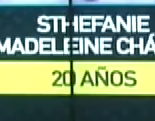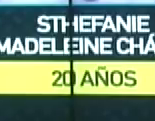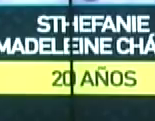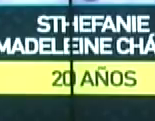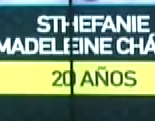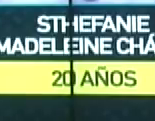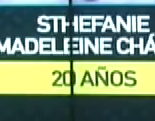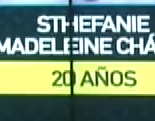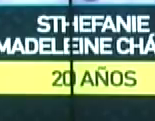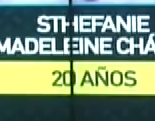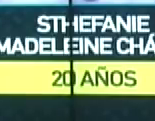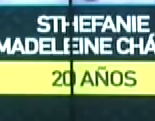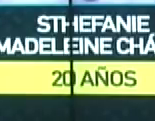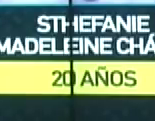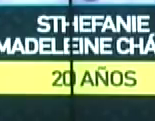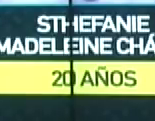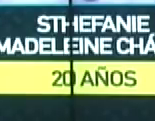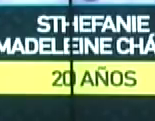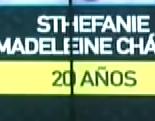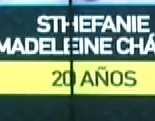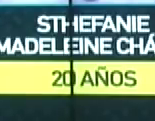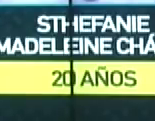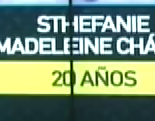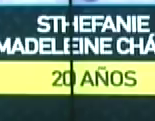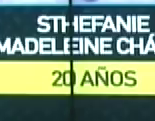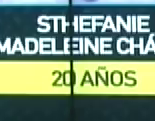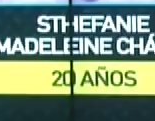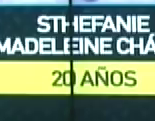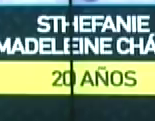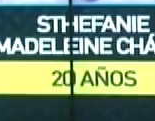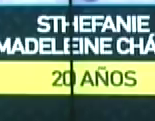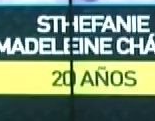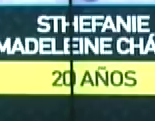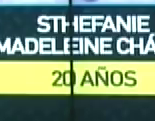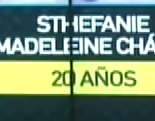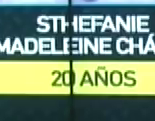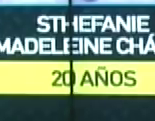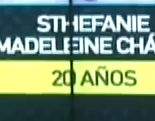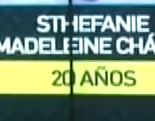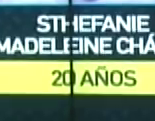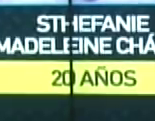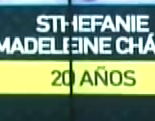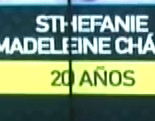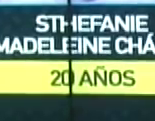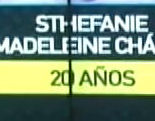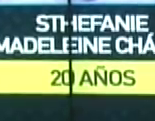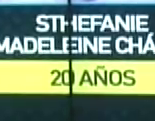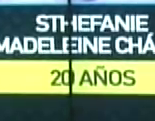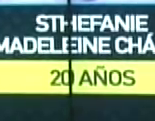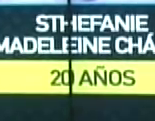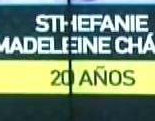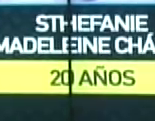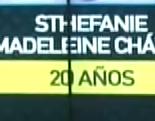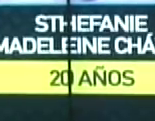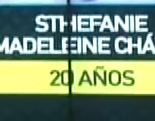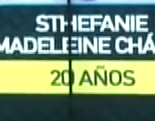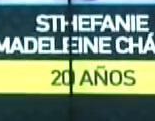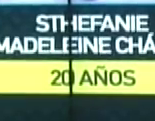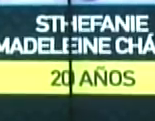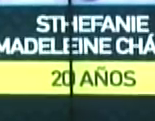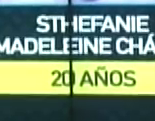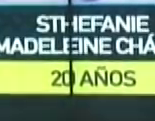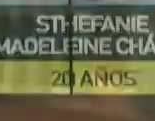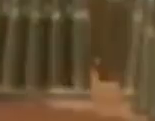Stephanie Madeline Chávez Martínez, de 20 años de edad. Así como también en otro